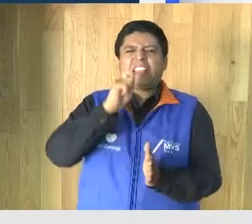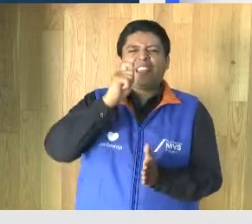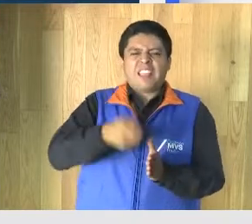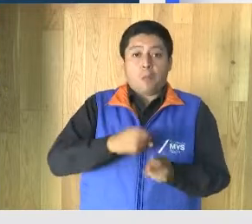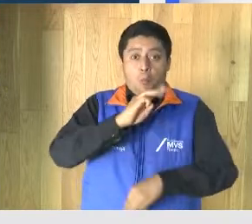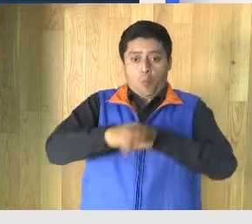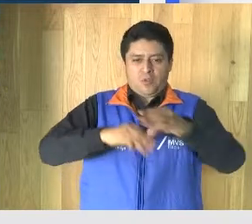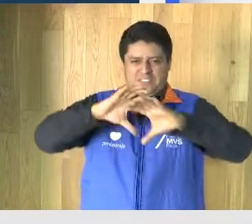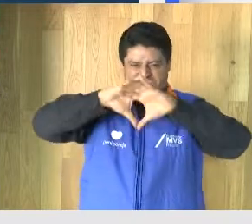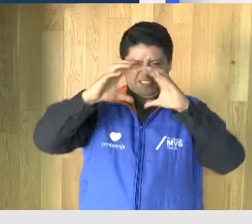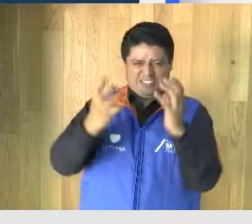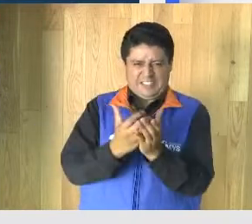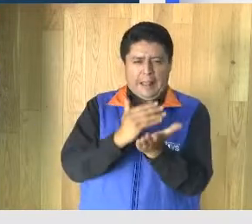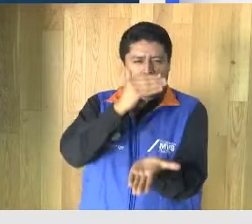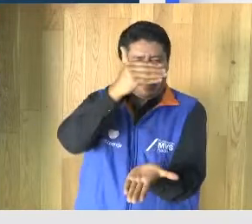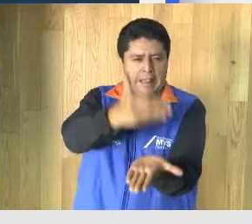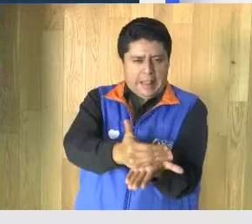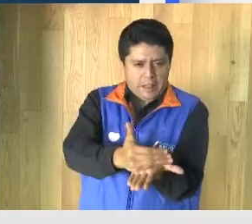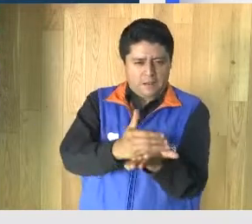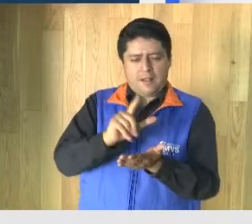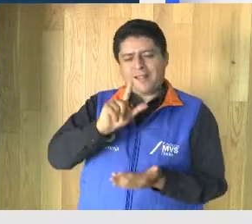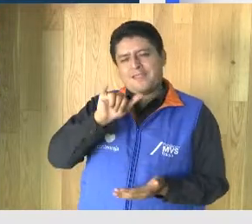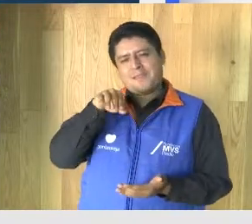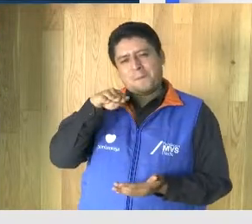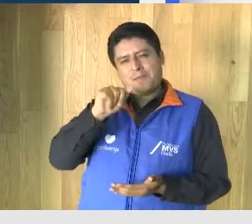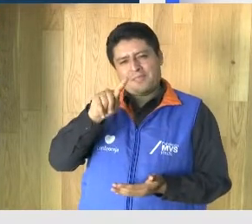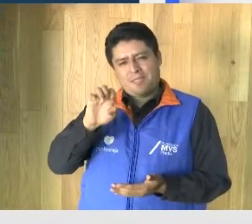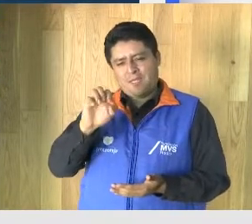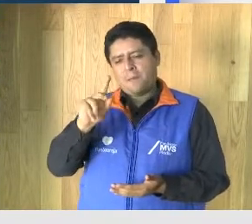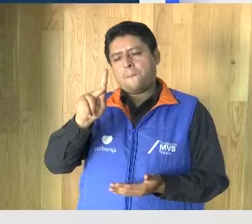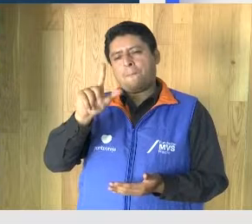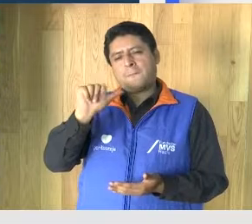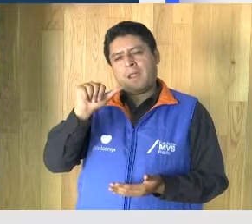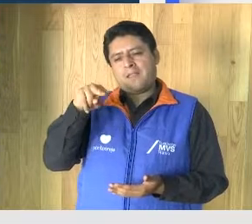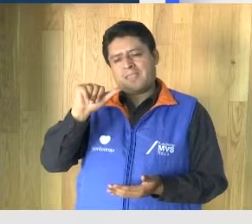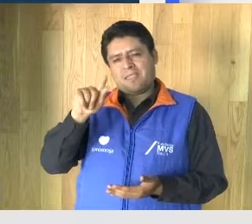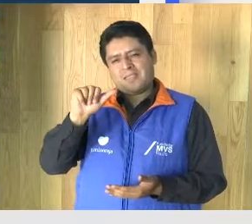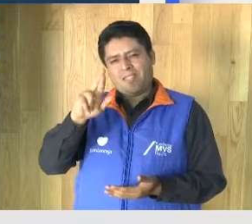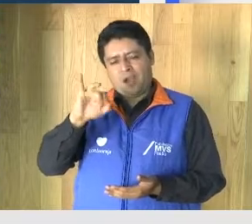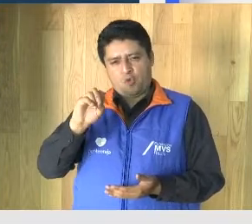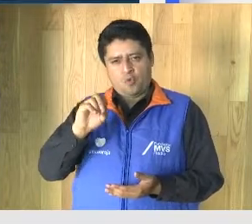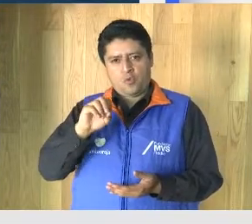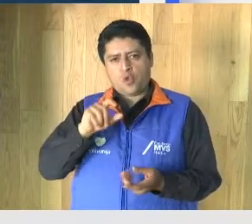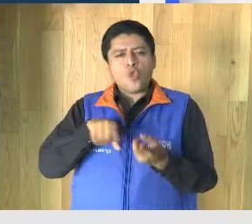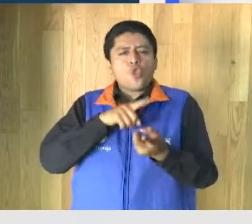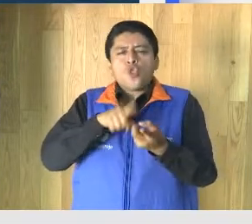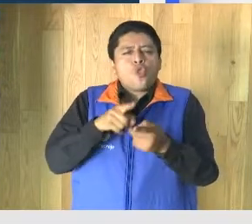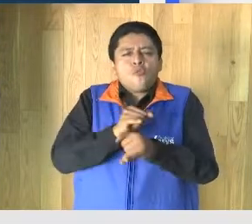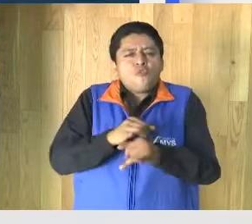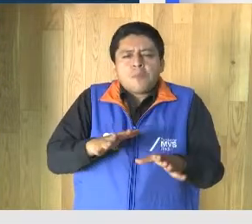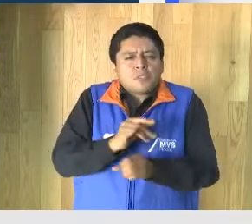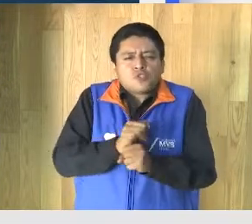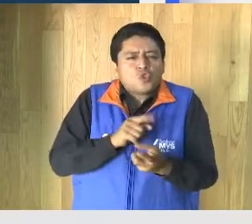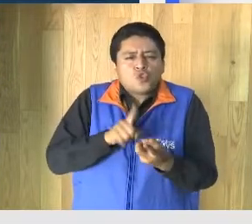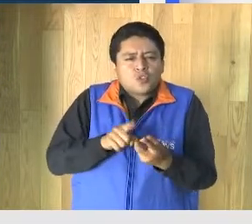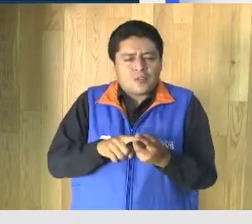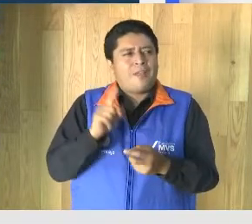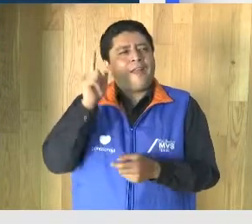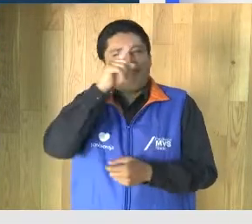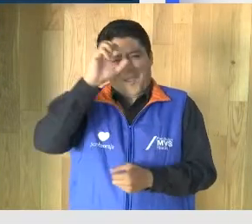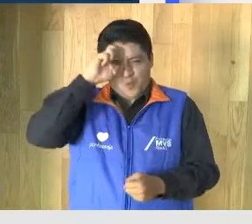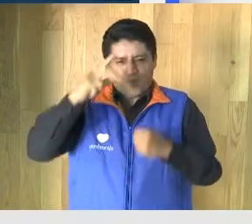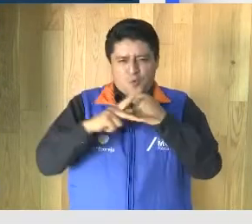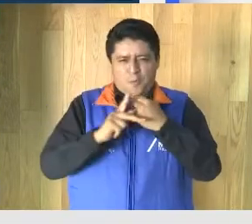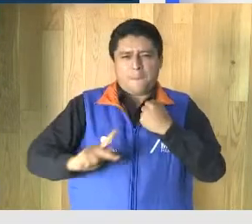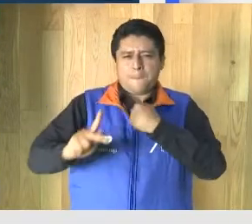clasificación de los límites planetarios la lanzaba el Centro de Resiliencia de Estocolmo en 2015, Y digamos que es como si